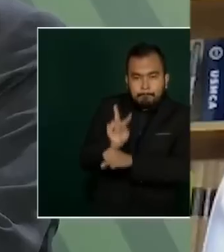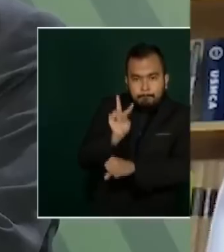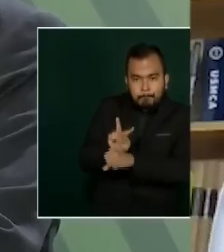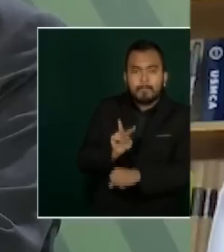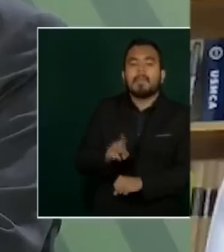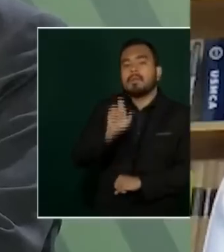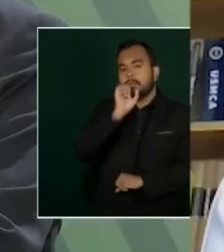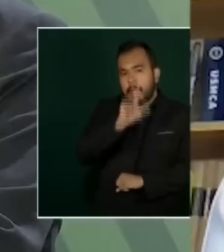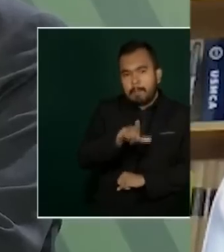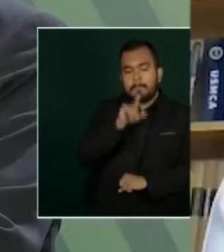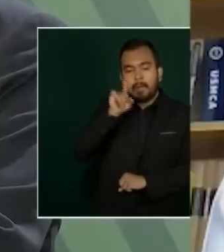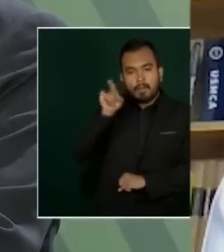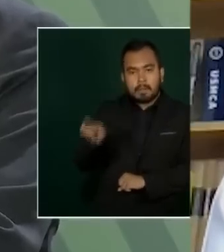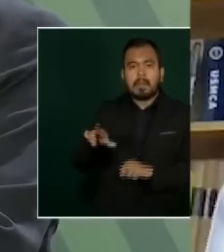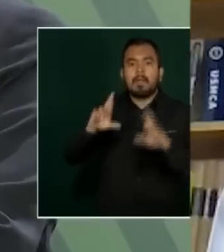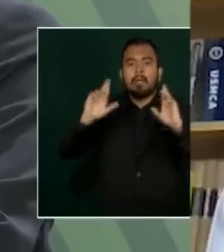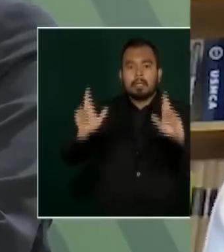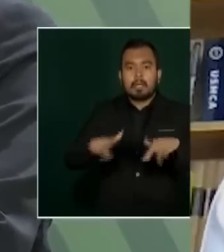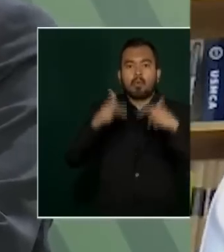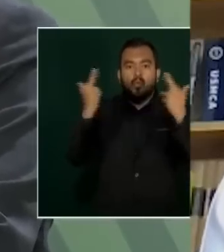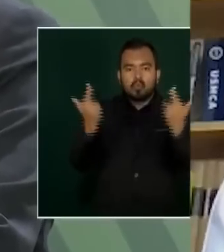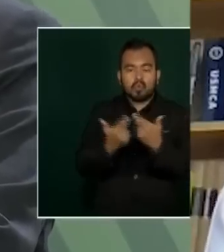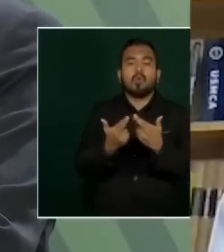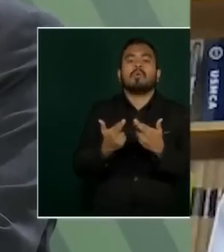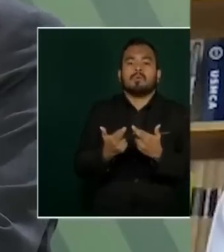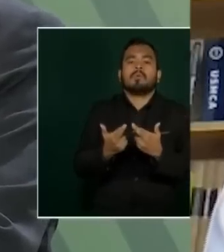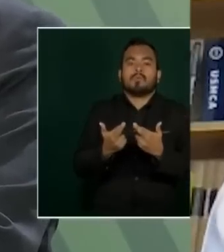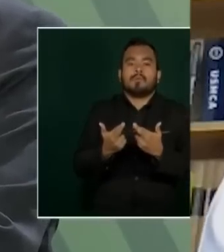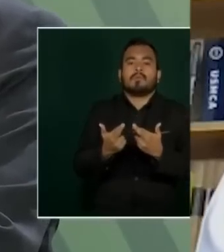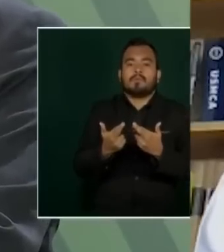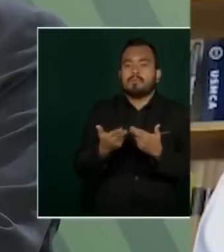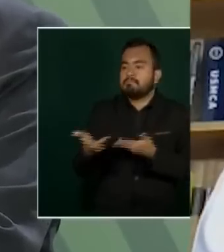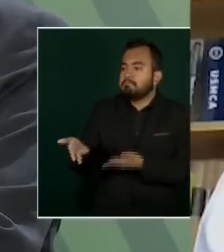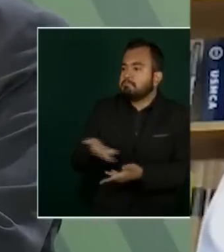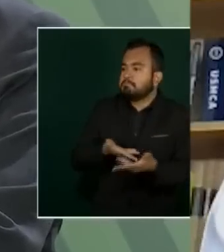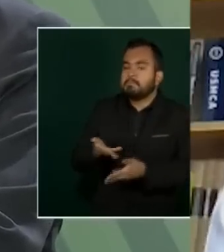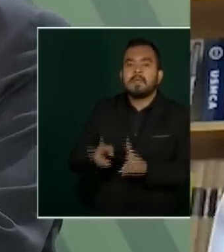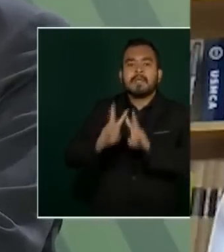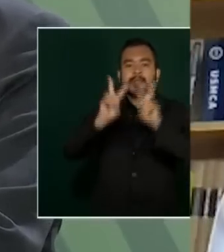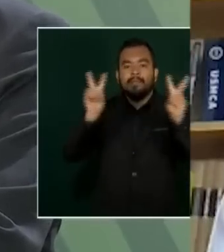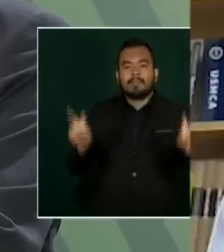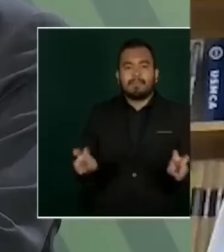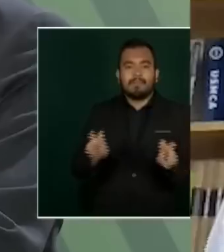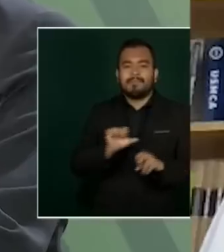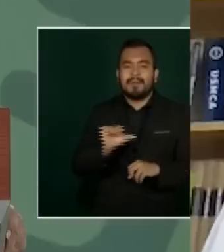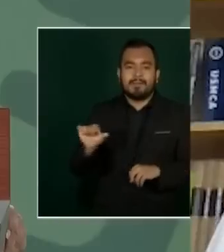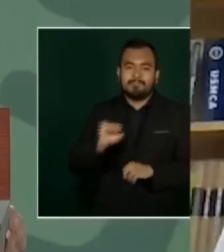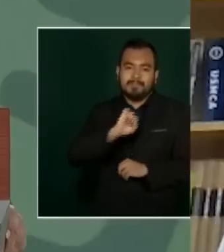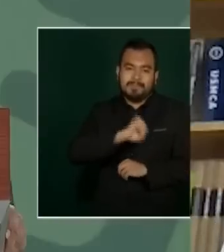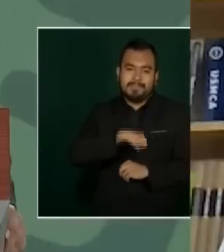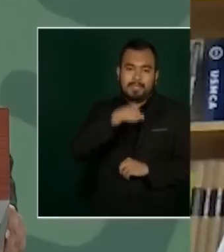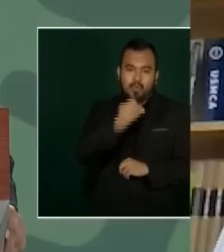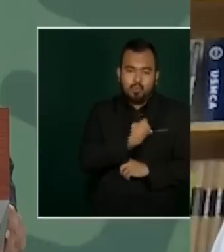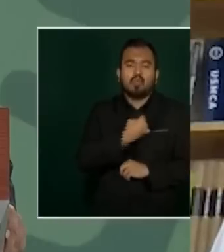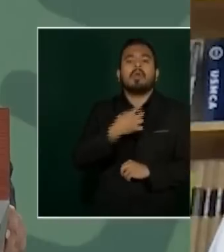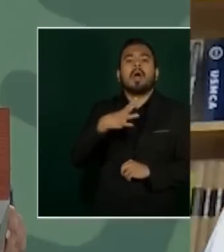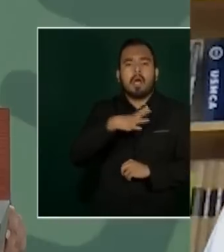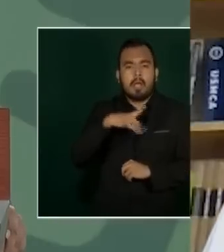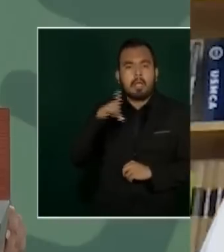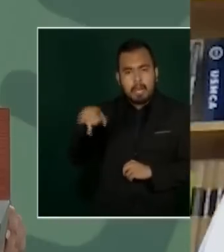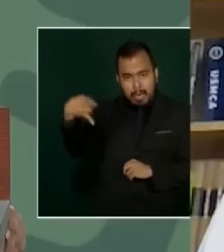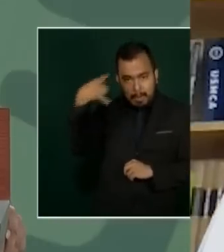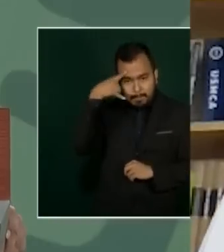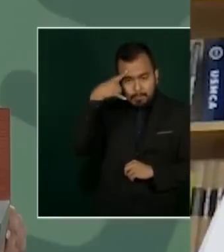que yo sentía que debían de estar en primer plano, como era la defensa de los mexicanos en Estados Unidos, Entonces, fueron